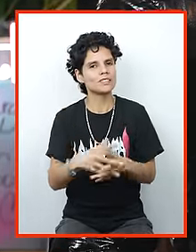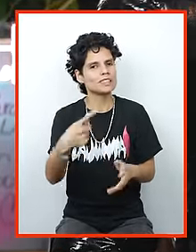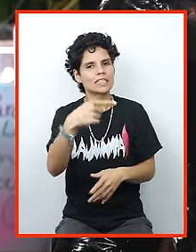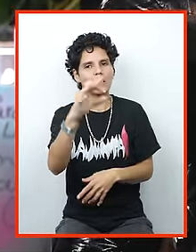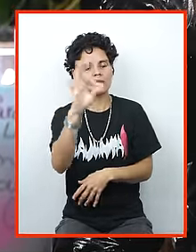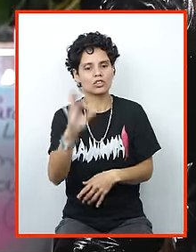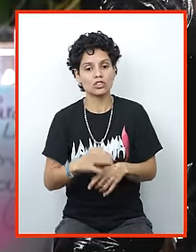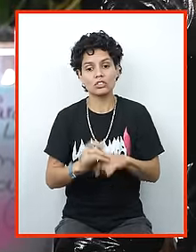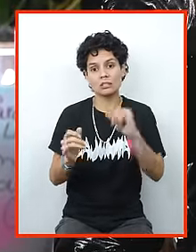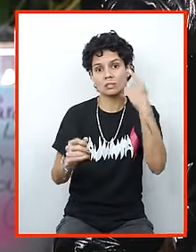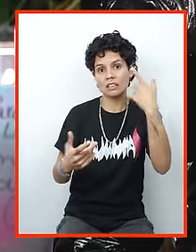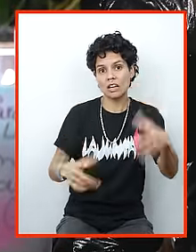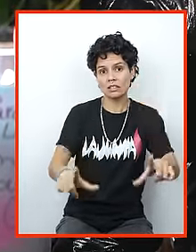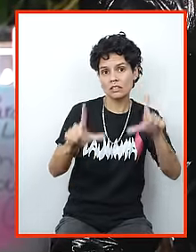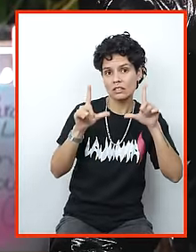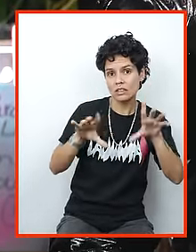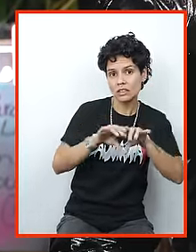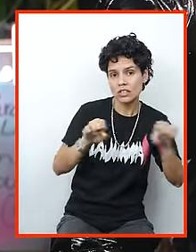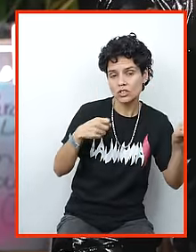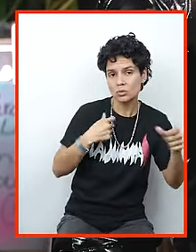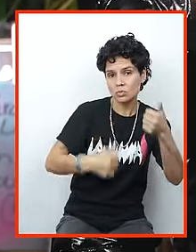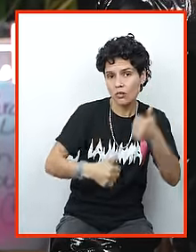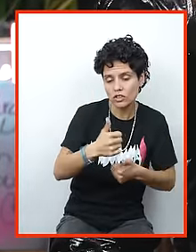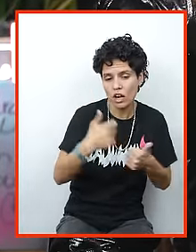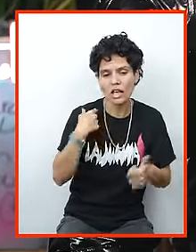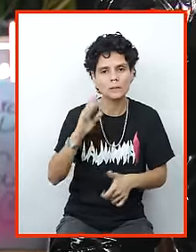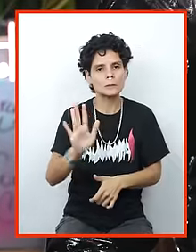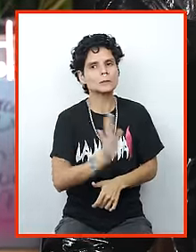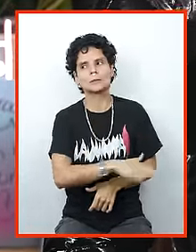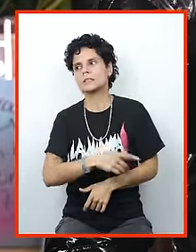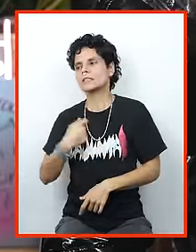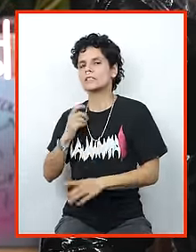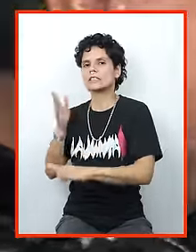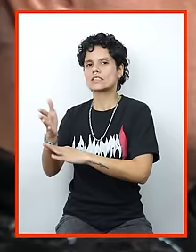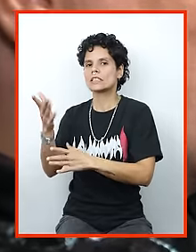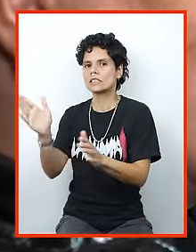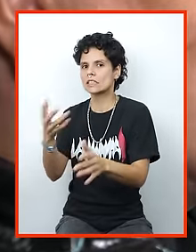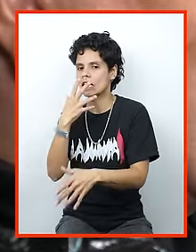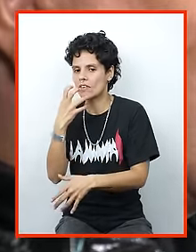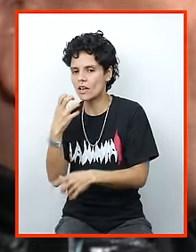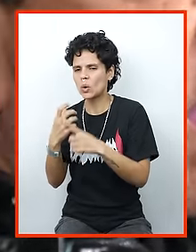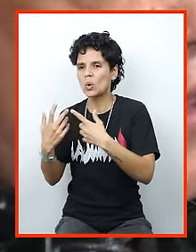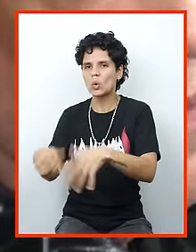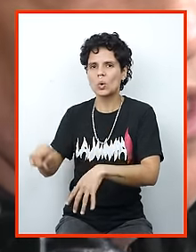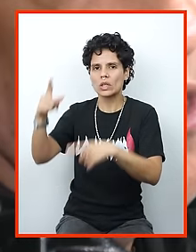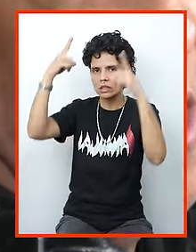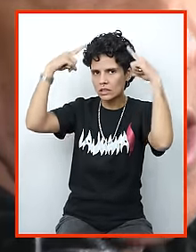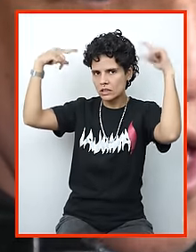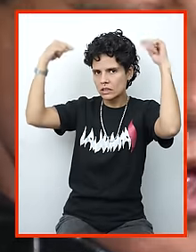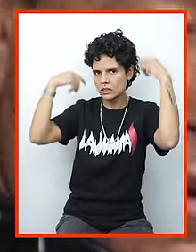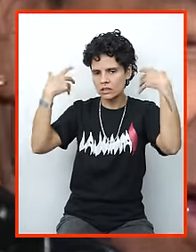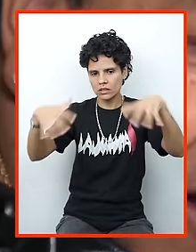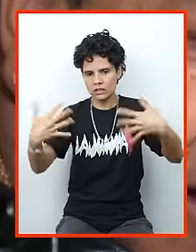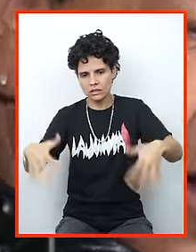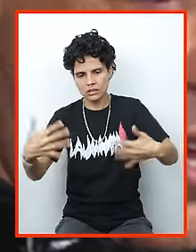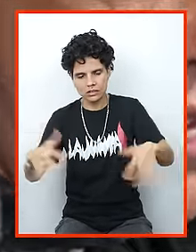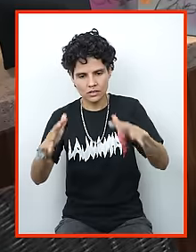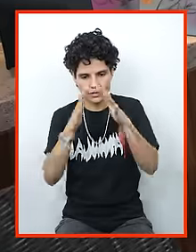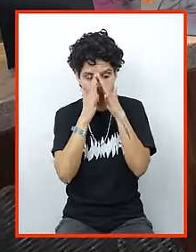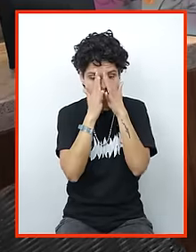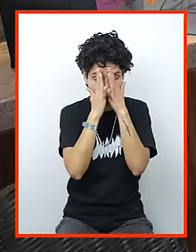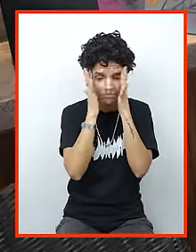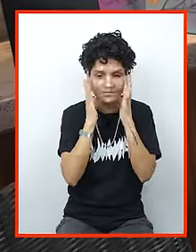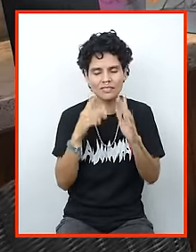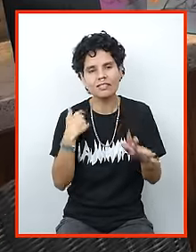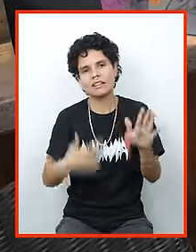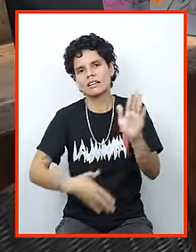pregunto. Porque además ya eres geólogo y toda la onda, entonces tu papá... No, papá, sí, me voy al estudio y me voy con el Easy Kid. ¡Ah, oh, me voy al Easy Kid, weón!